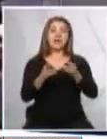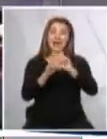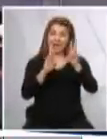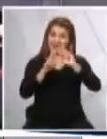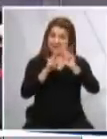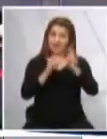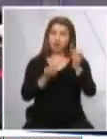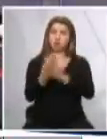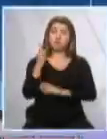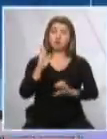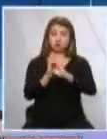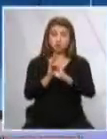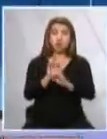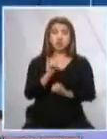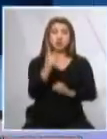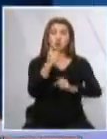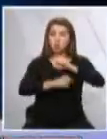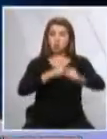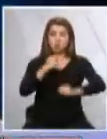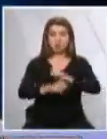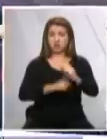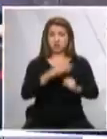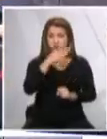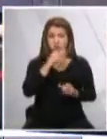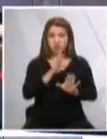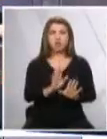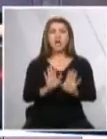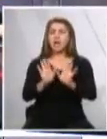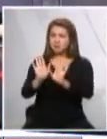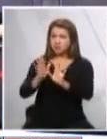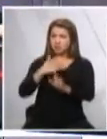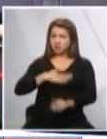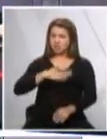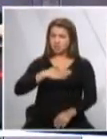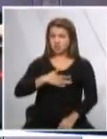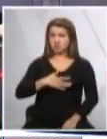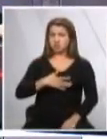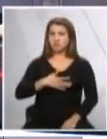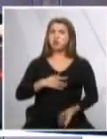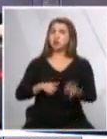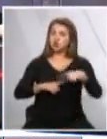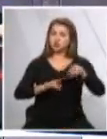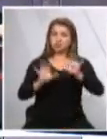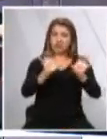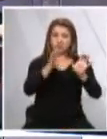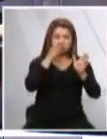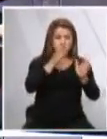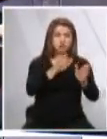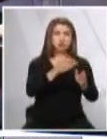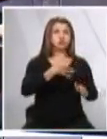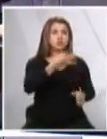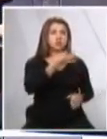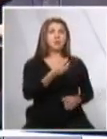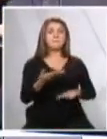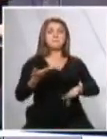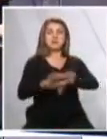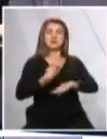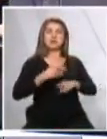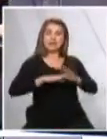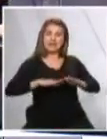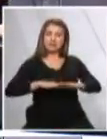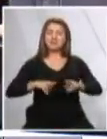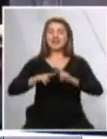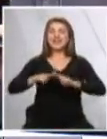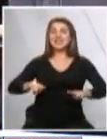Bueno, llevamos, hay que trabajar en eso. Llevamos pues un año y no ha habido señas. Bueno, esperemos, con tranquilidad. Hemos estado en estas otras demasiada cosas. Demasiada tranquilidad, ese es mi punto. No, pero si tuvimos la